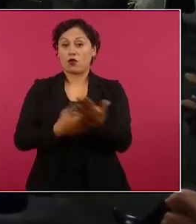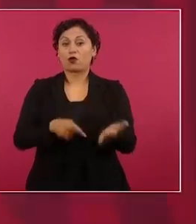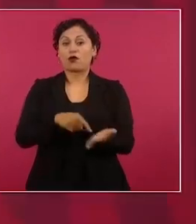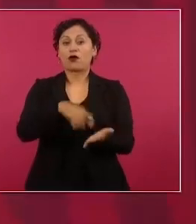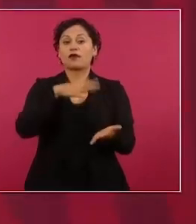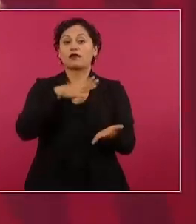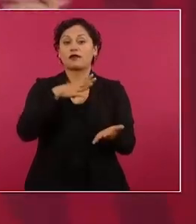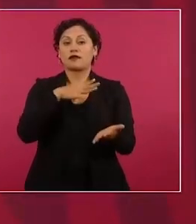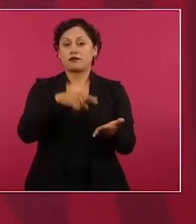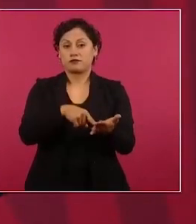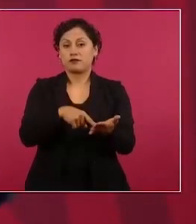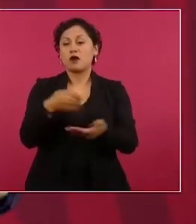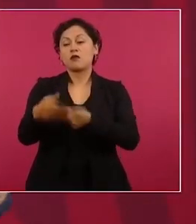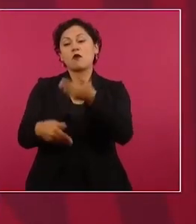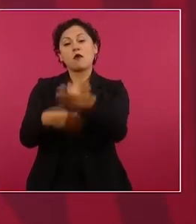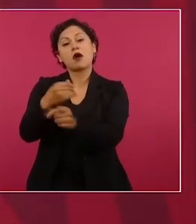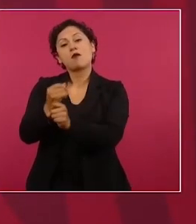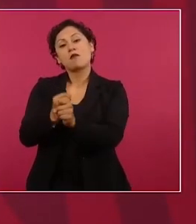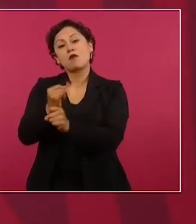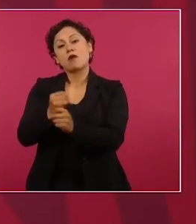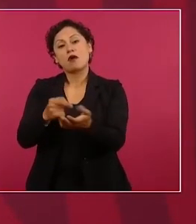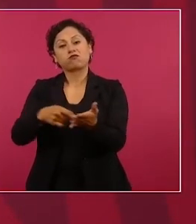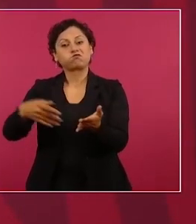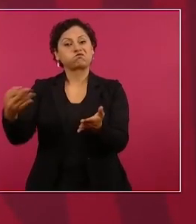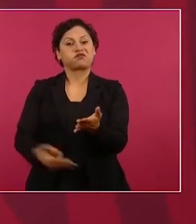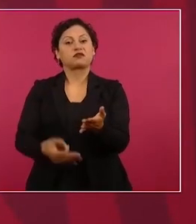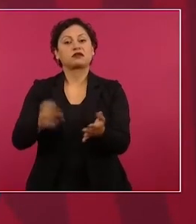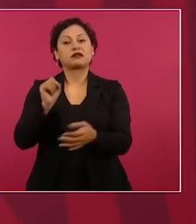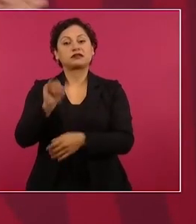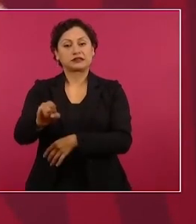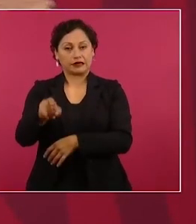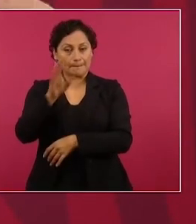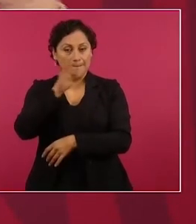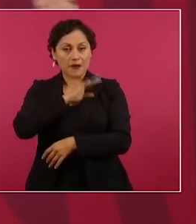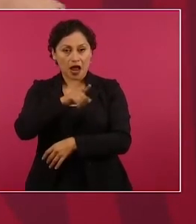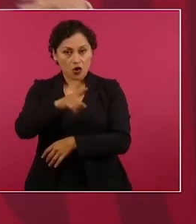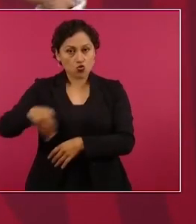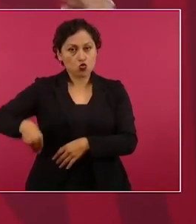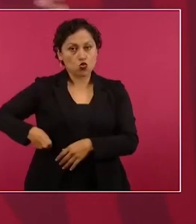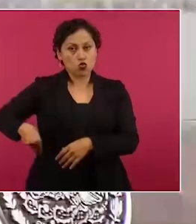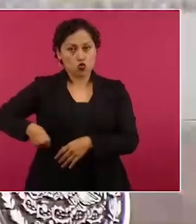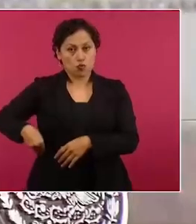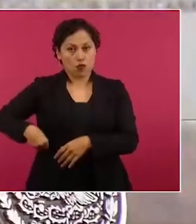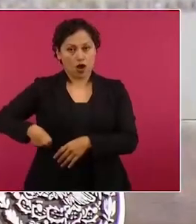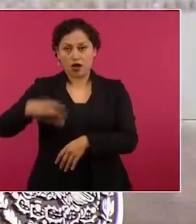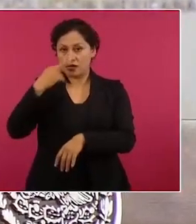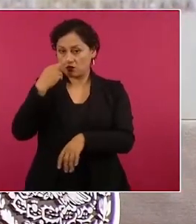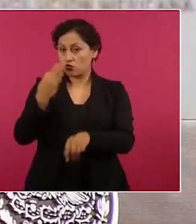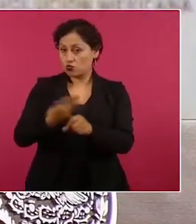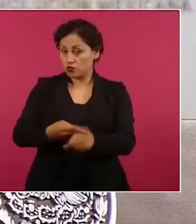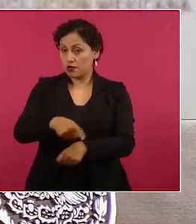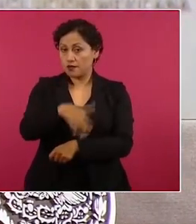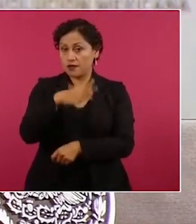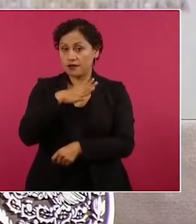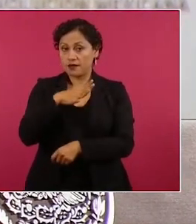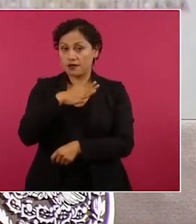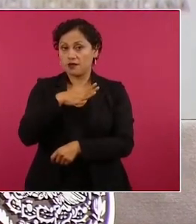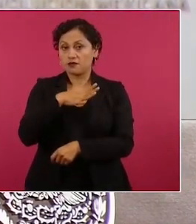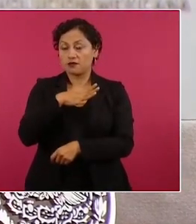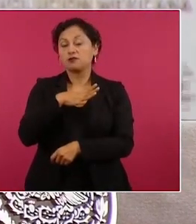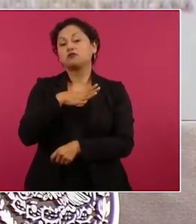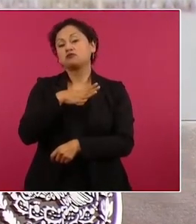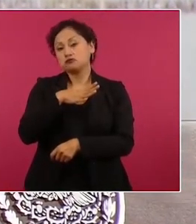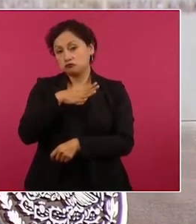si se les comprueba que participaron o que son presuntamente responsables, ellos